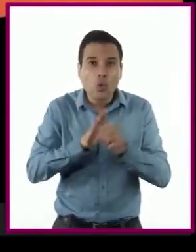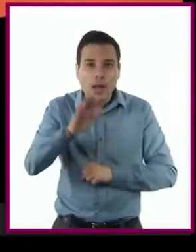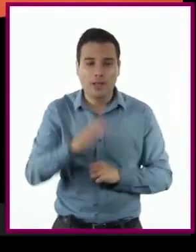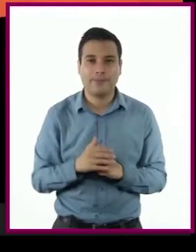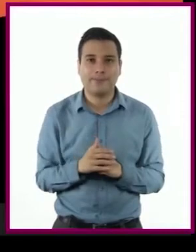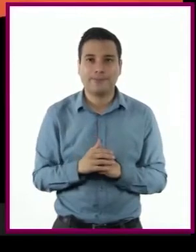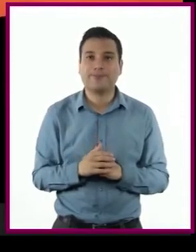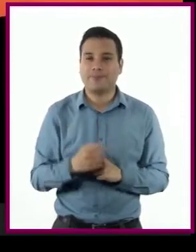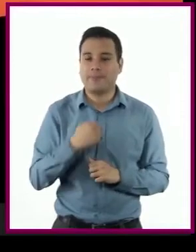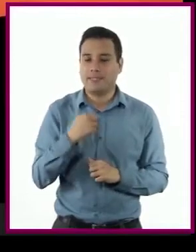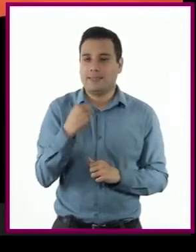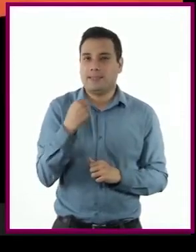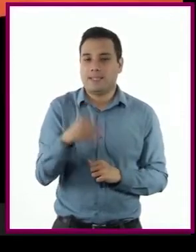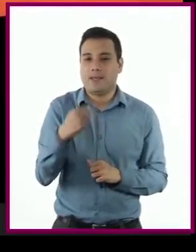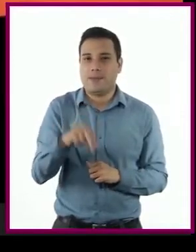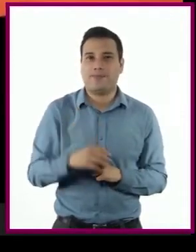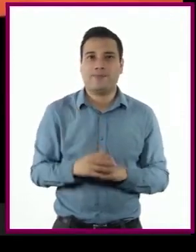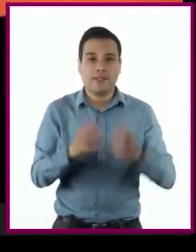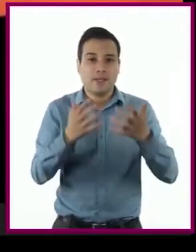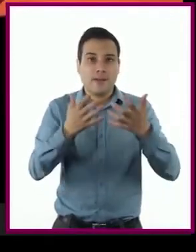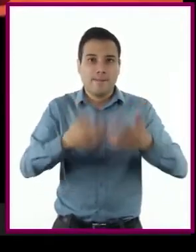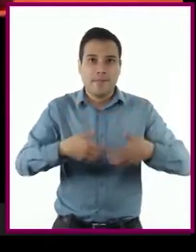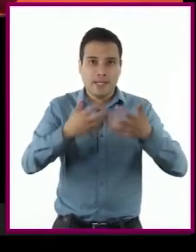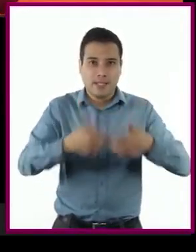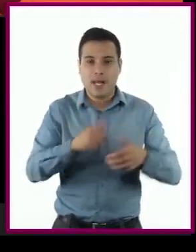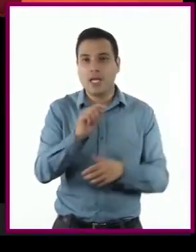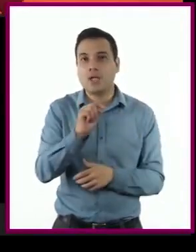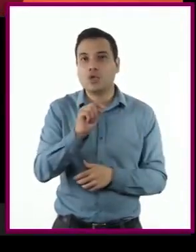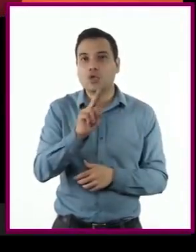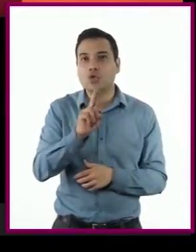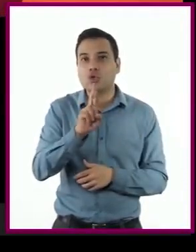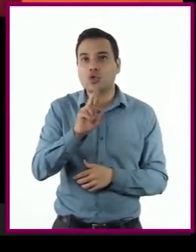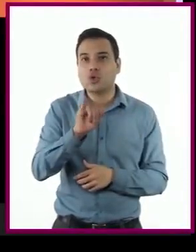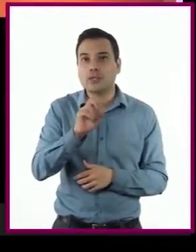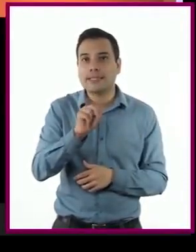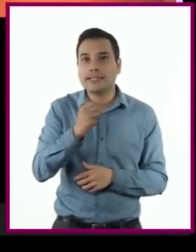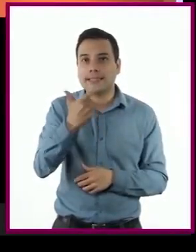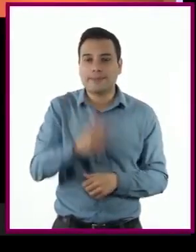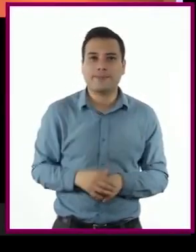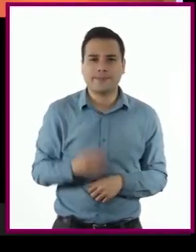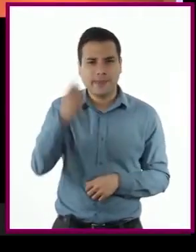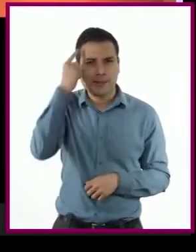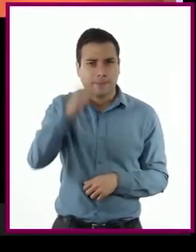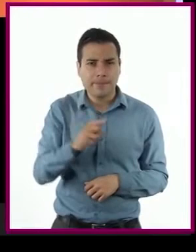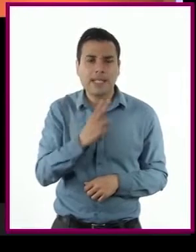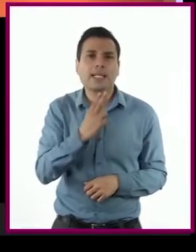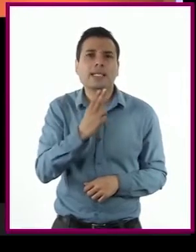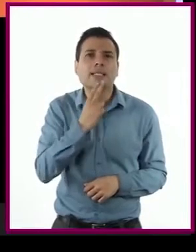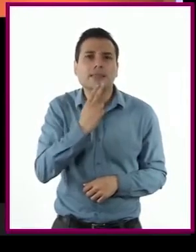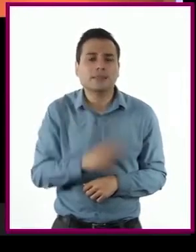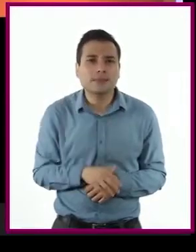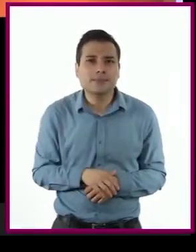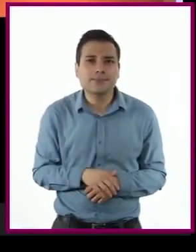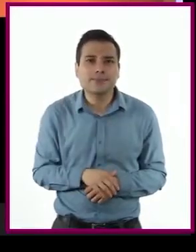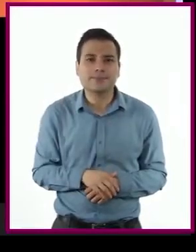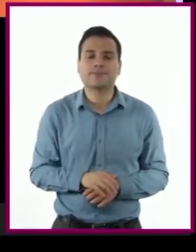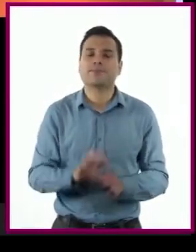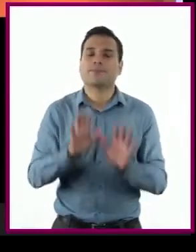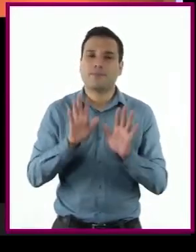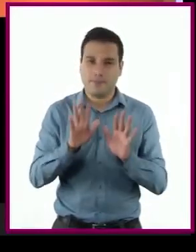diseño llamado máquina de Turing. Su propósito general era distinguir de